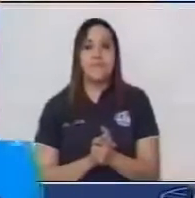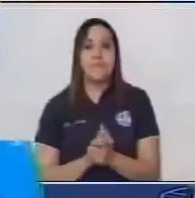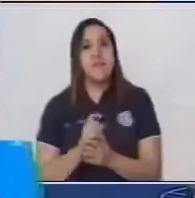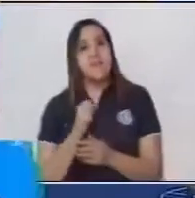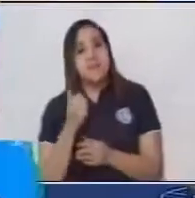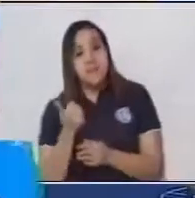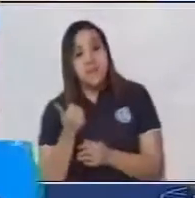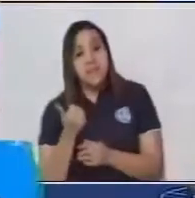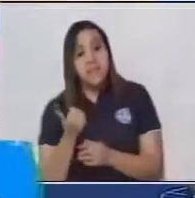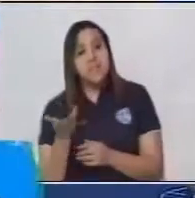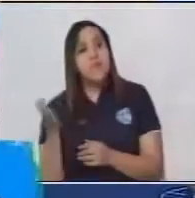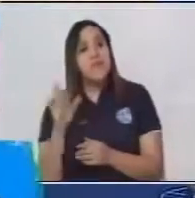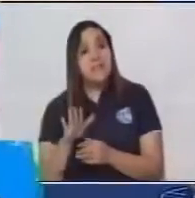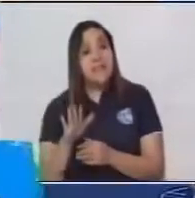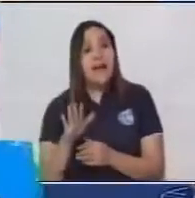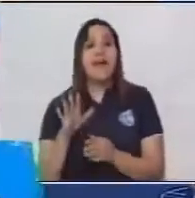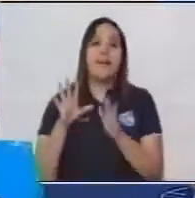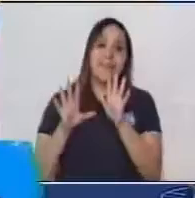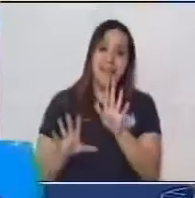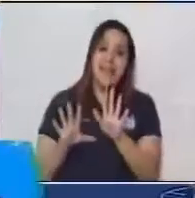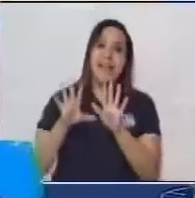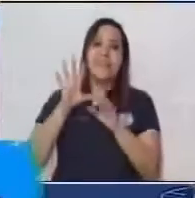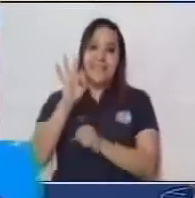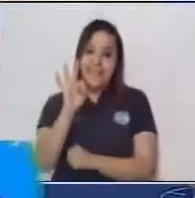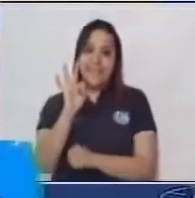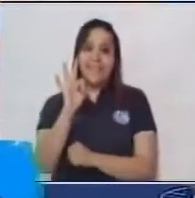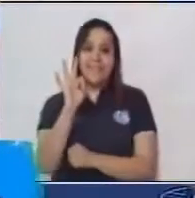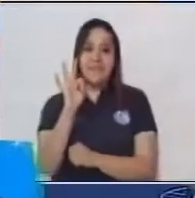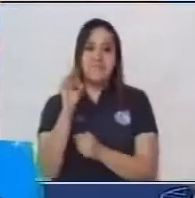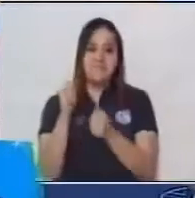Y luego el 13, muy bien.